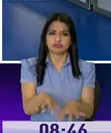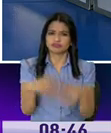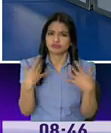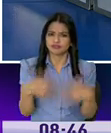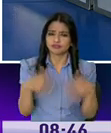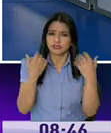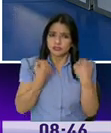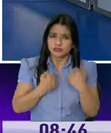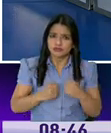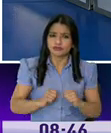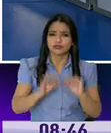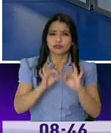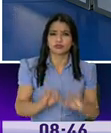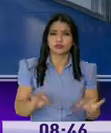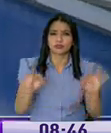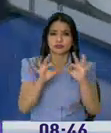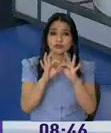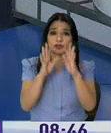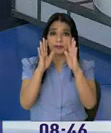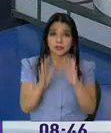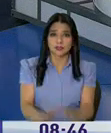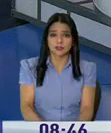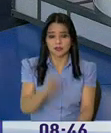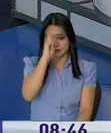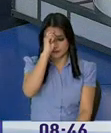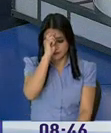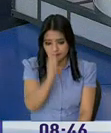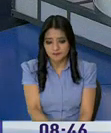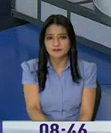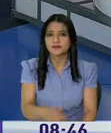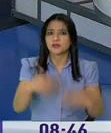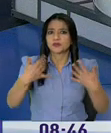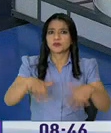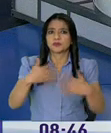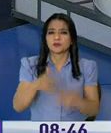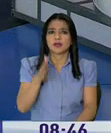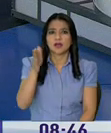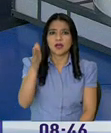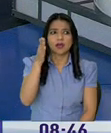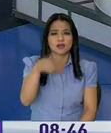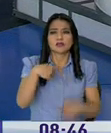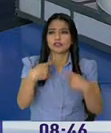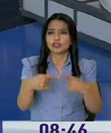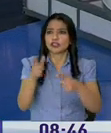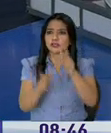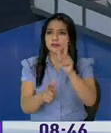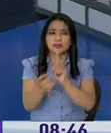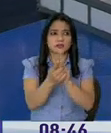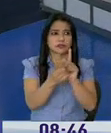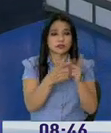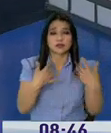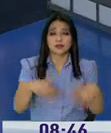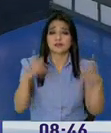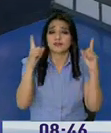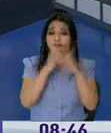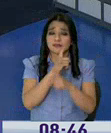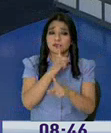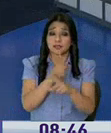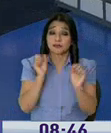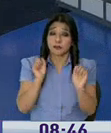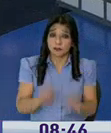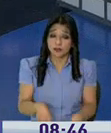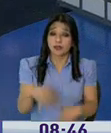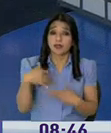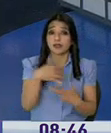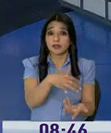esfuerzo importante, así que compañeras, a ustedes me saco el sombrero, porque ir a diario y trabajar con la gente definitivamente ha hecho que sea posible